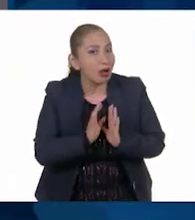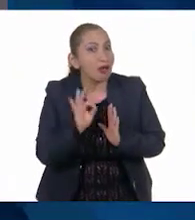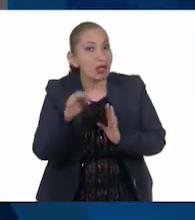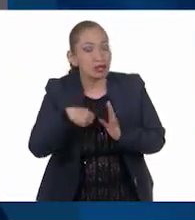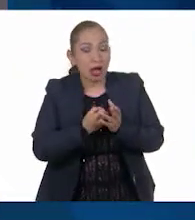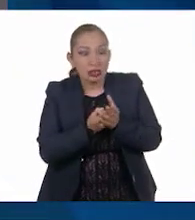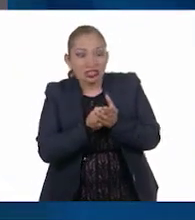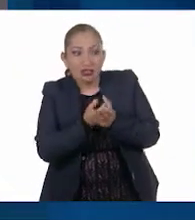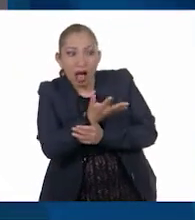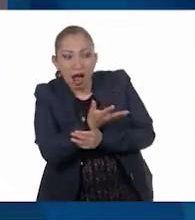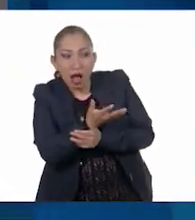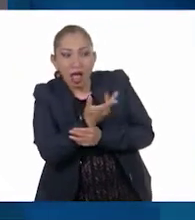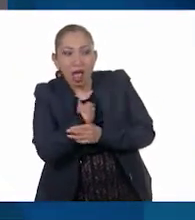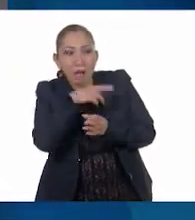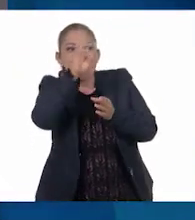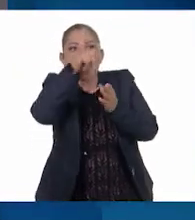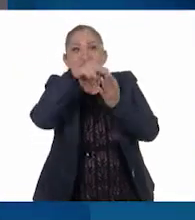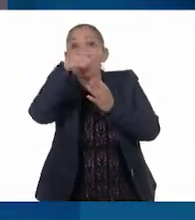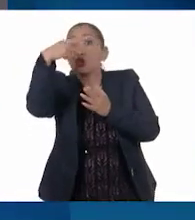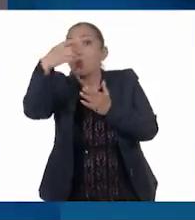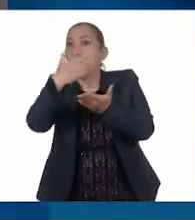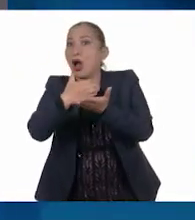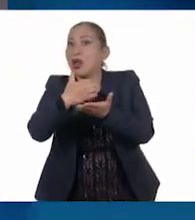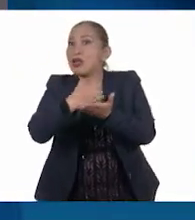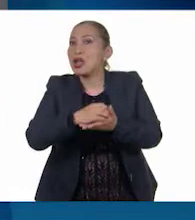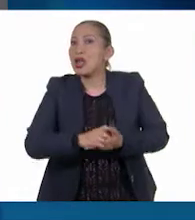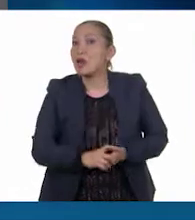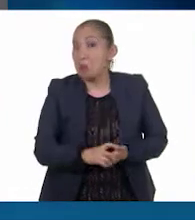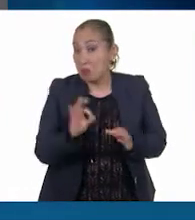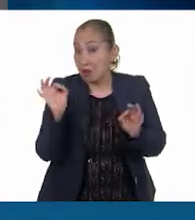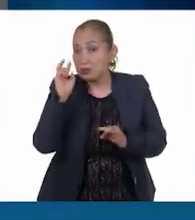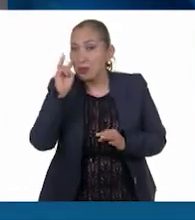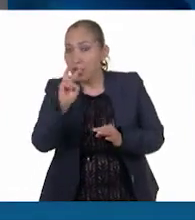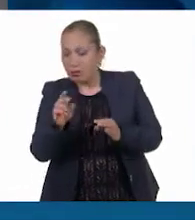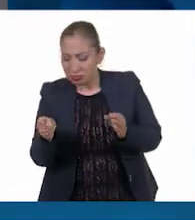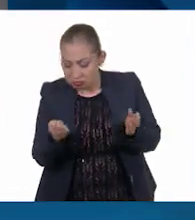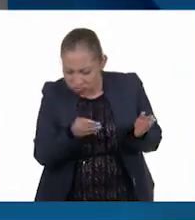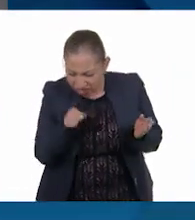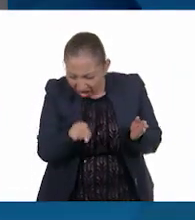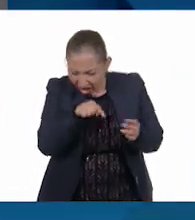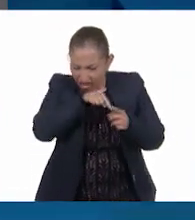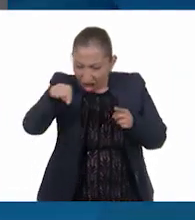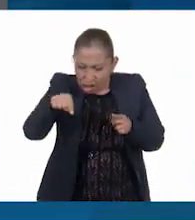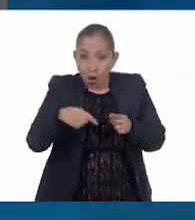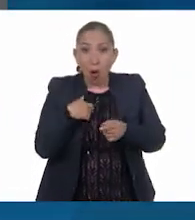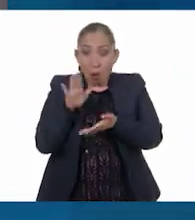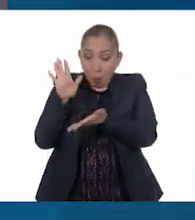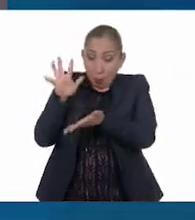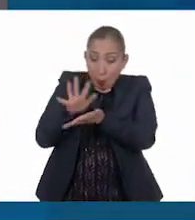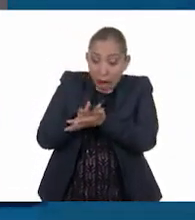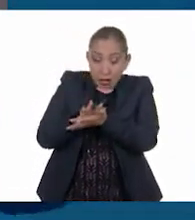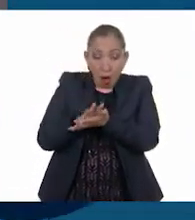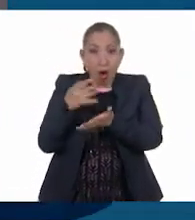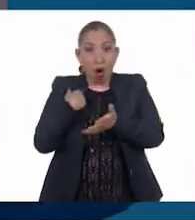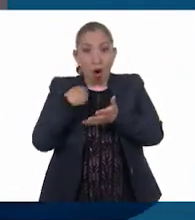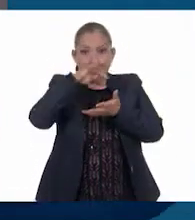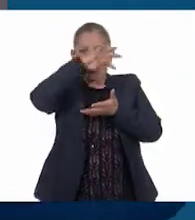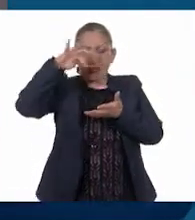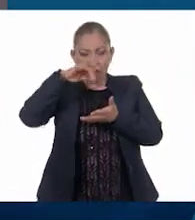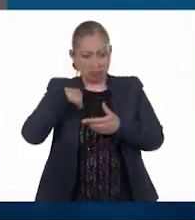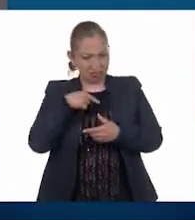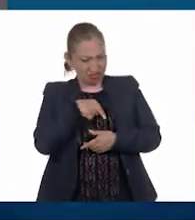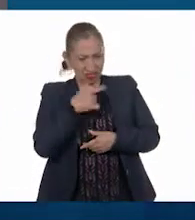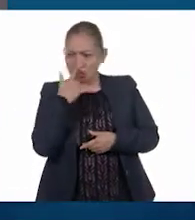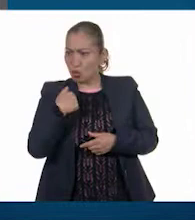vez esté pintando tus cuadernos. Así que si ves un rayón, una manita o un pentagrama que tú no